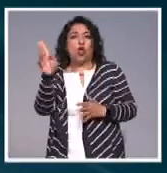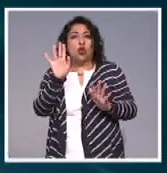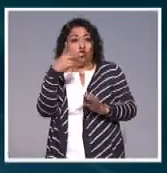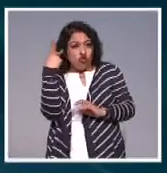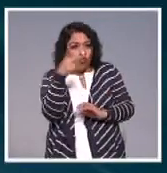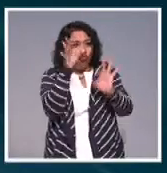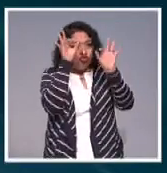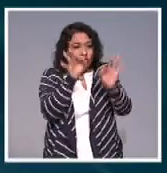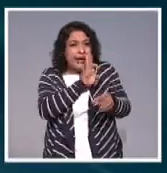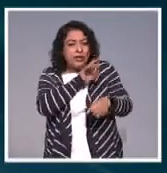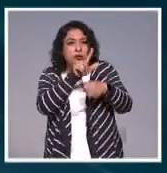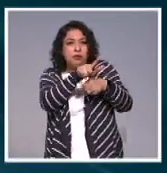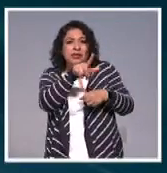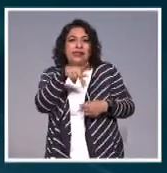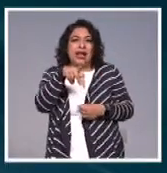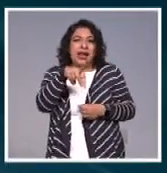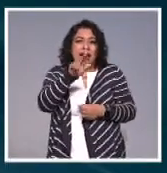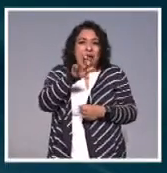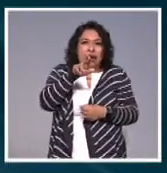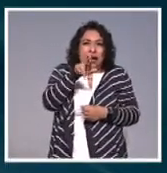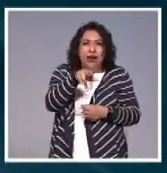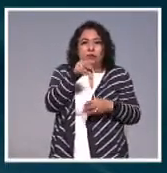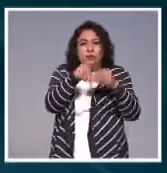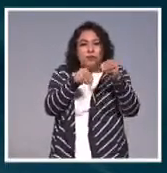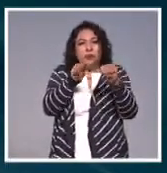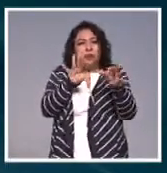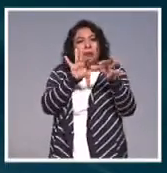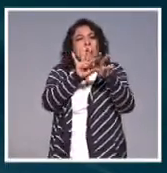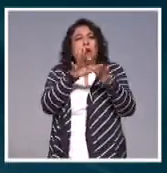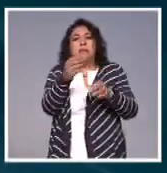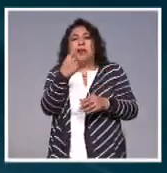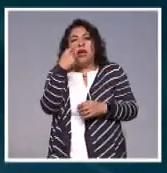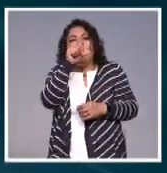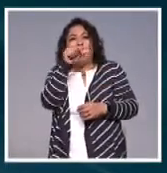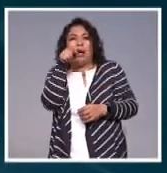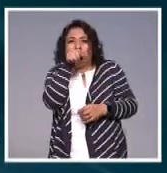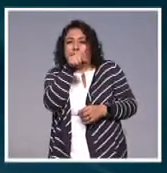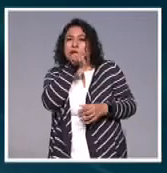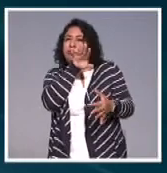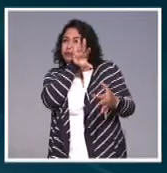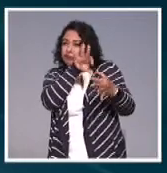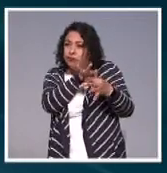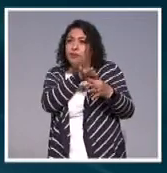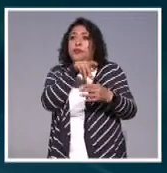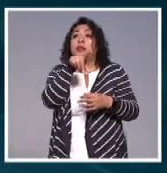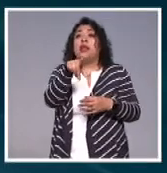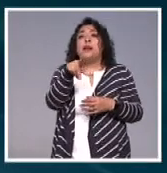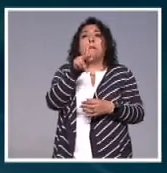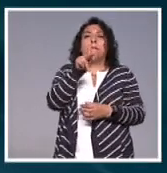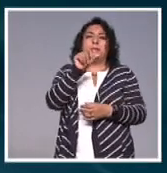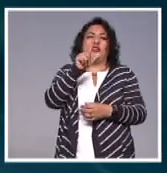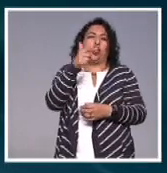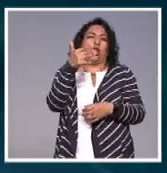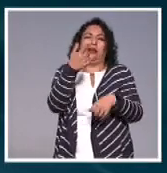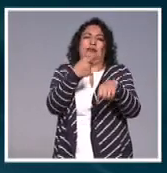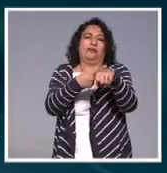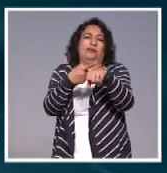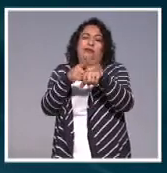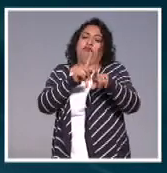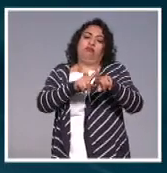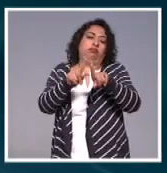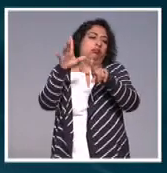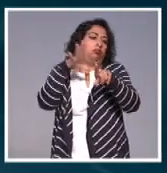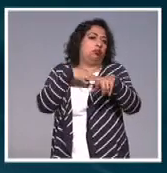entonces podrían hacer un fármaco, diseñar un fármaco especialmente para ti. Y de patógenos, pues hay muchísimos